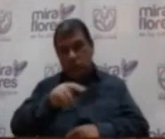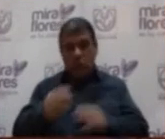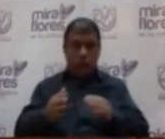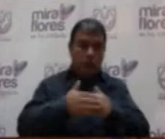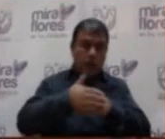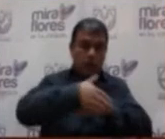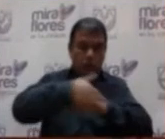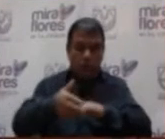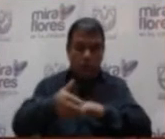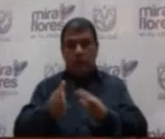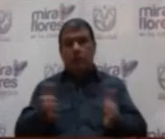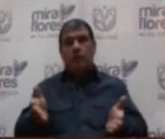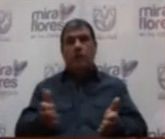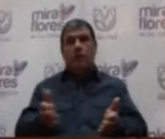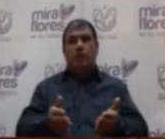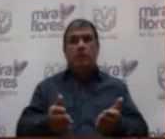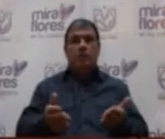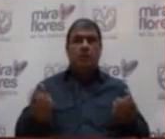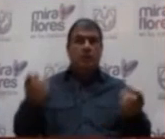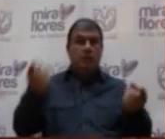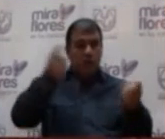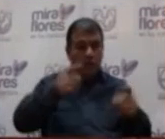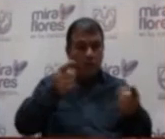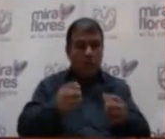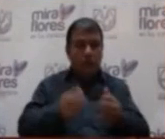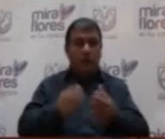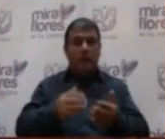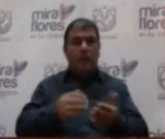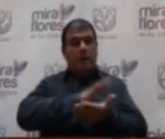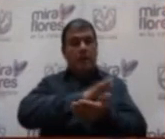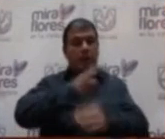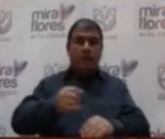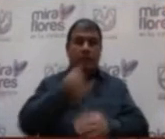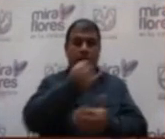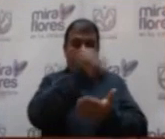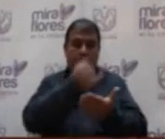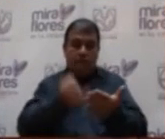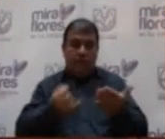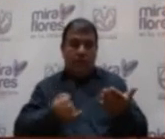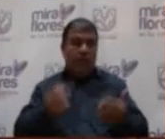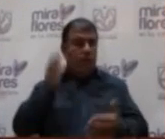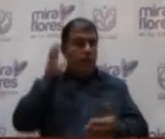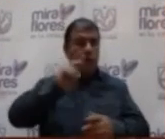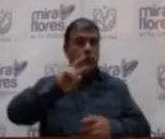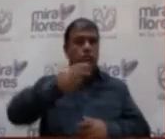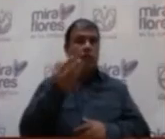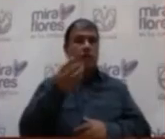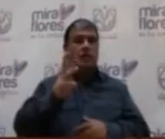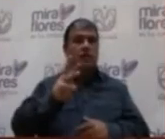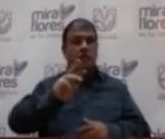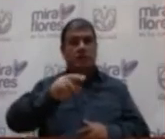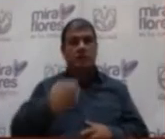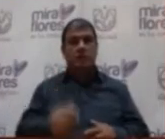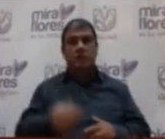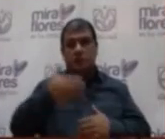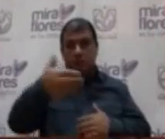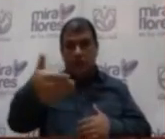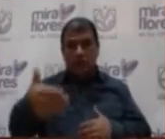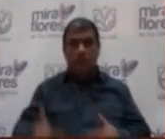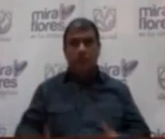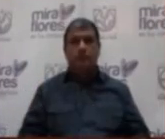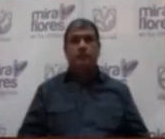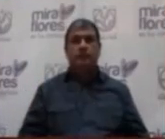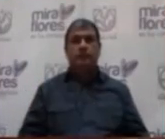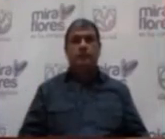por colindancias, eso se va a ver ya en el plan urbano de Miraflores 2016-2026. Gracias. Muy